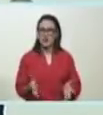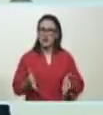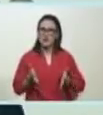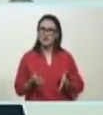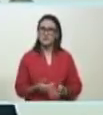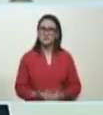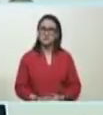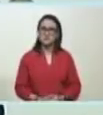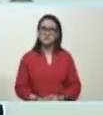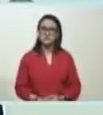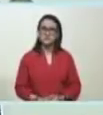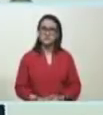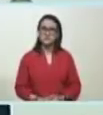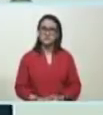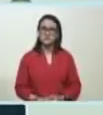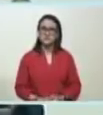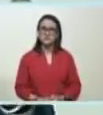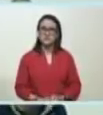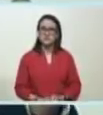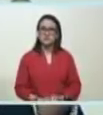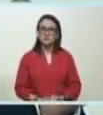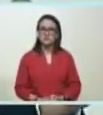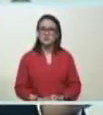No quiere decir porque no vino